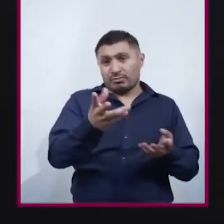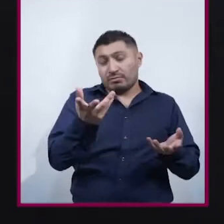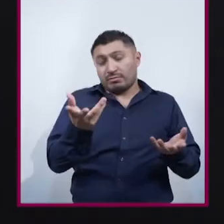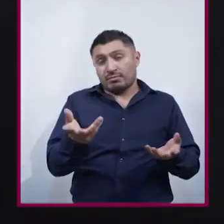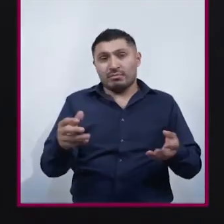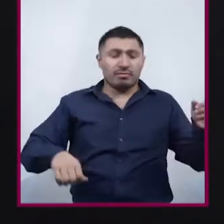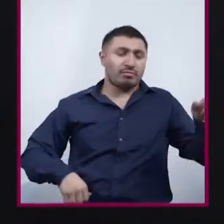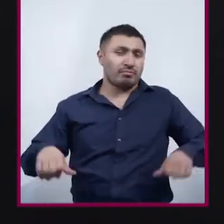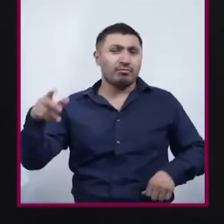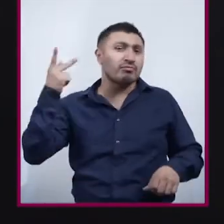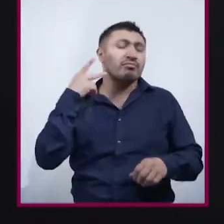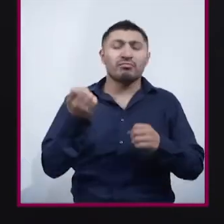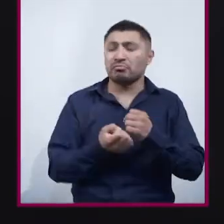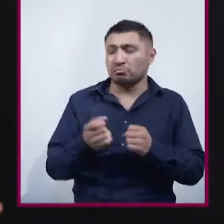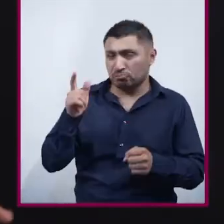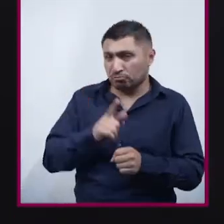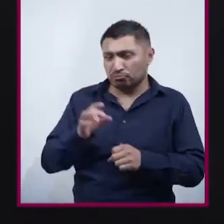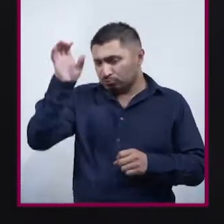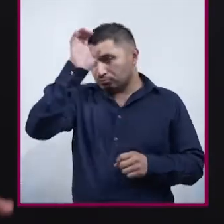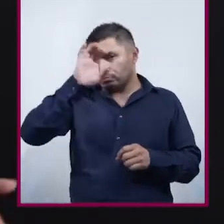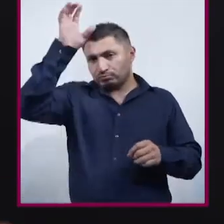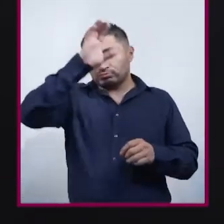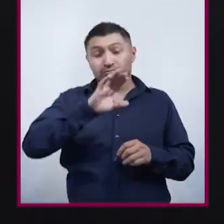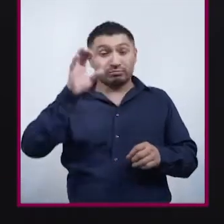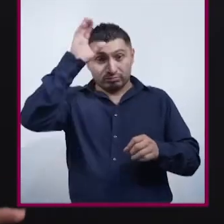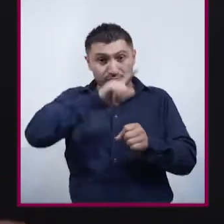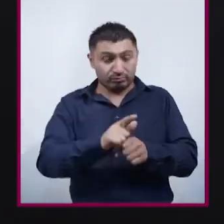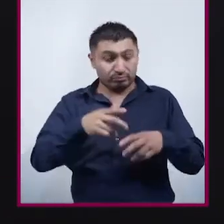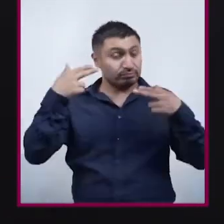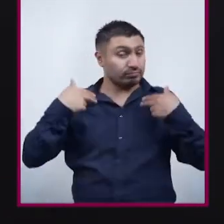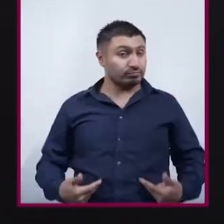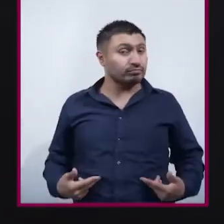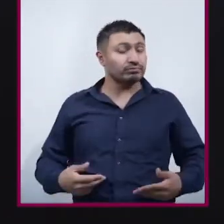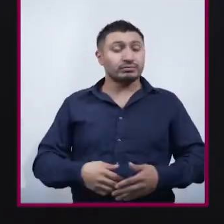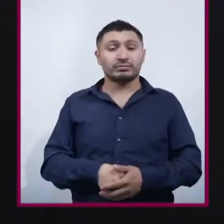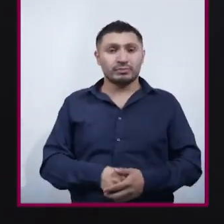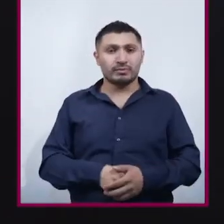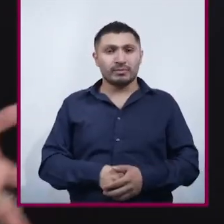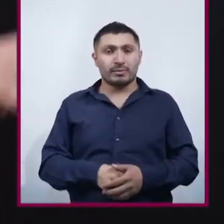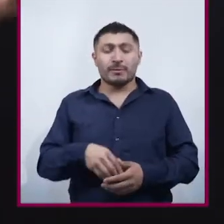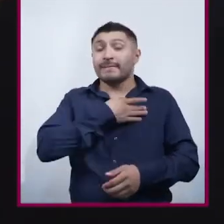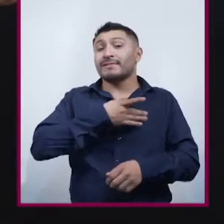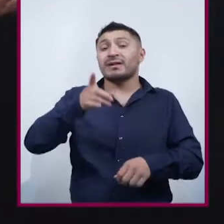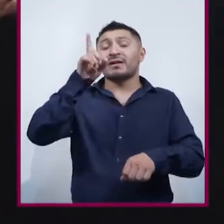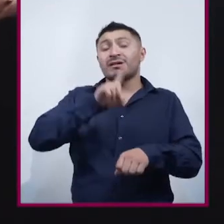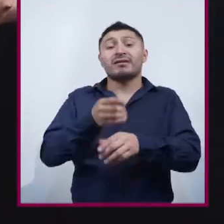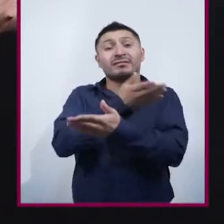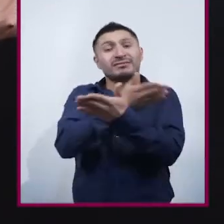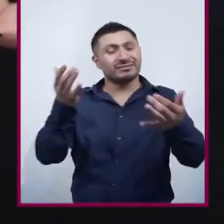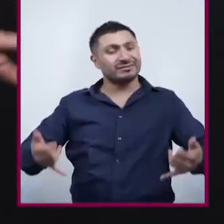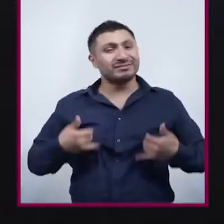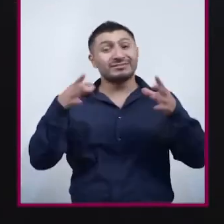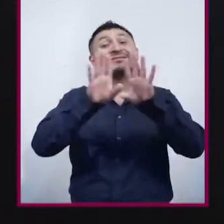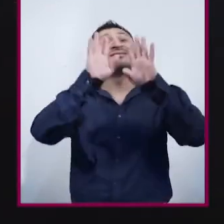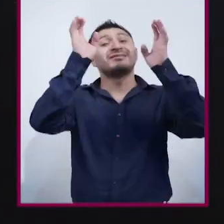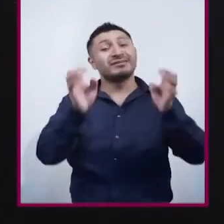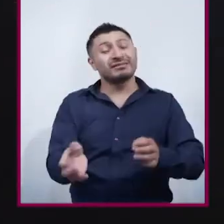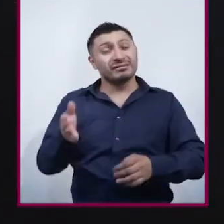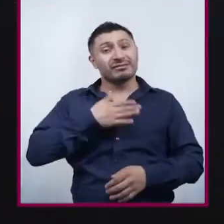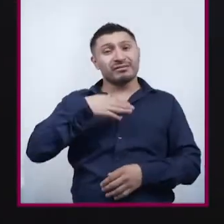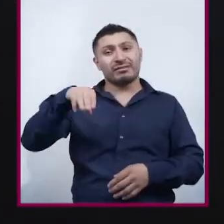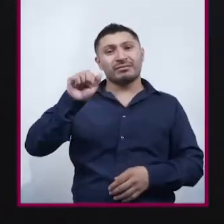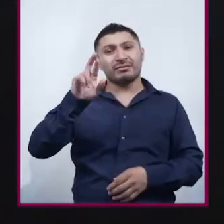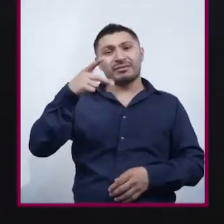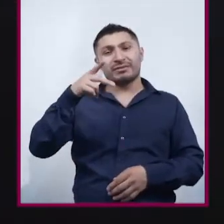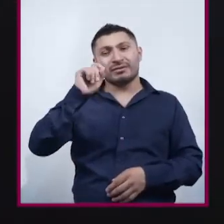las actividades políticas, sociales, científicas y culturales de la humanidad. Buenos días, jóvenes en TV, ¿cómo les va?